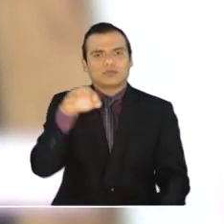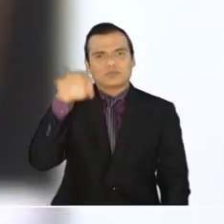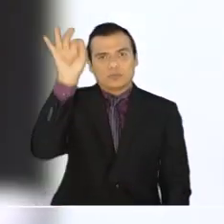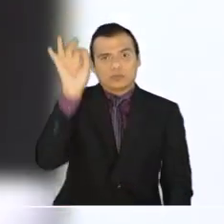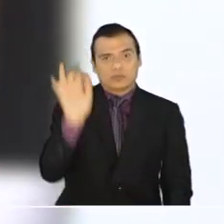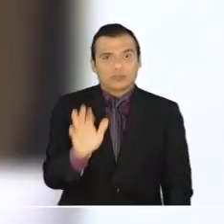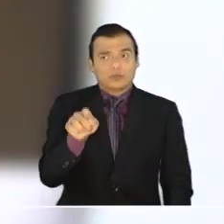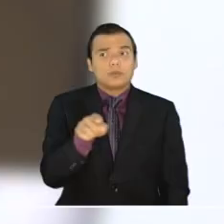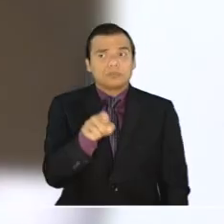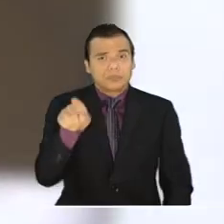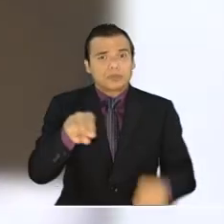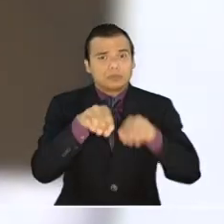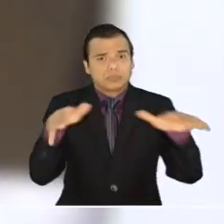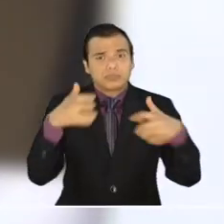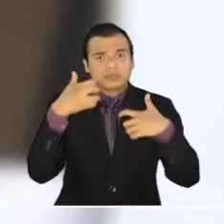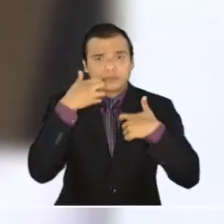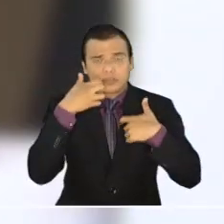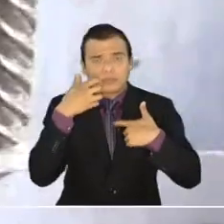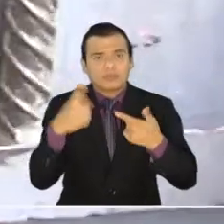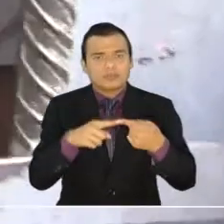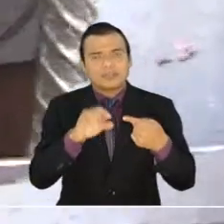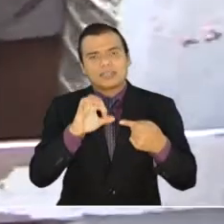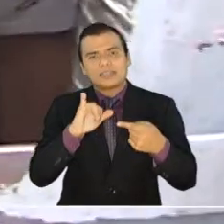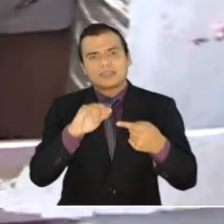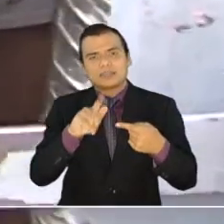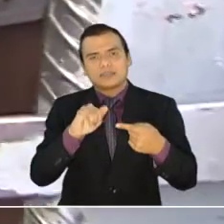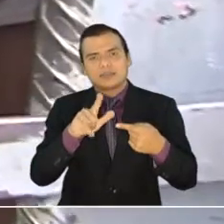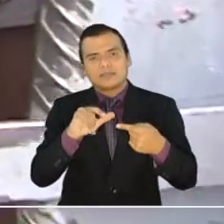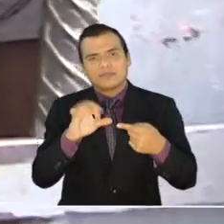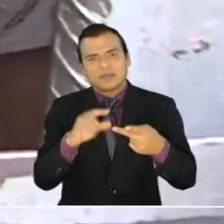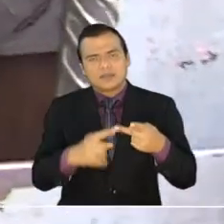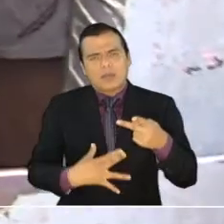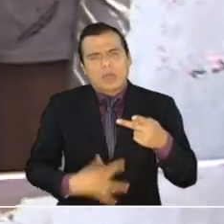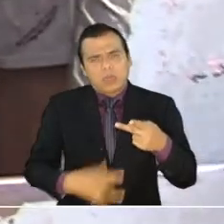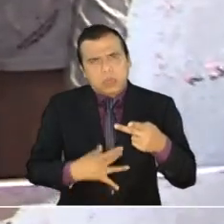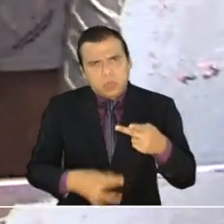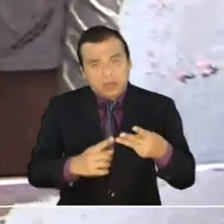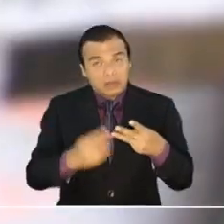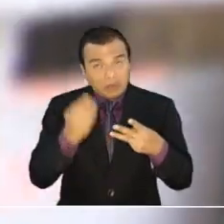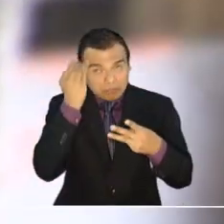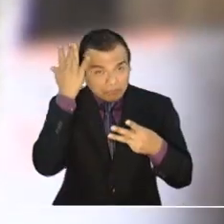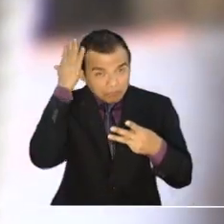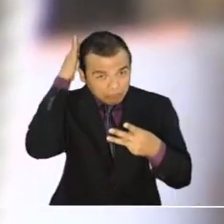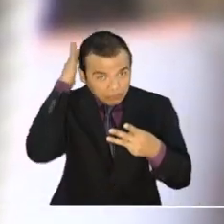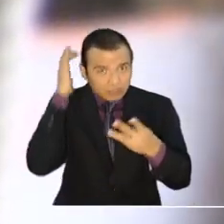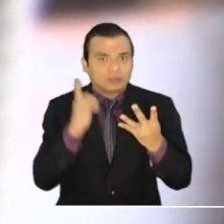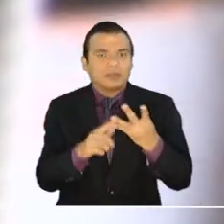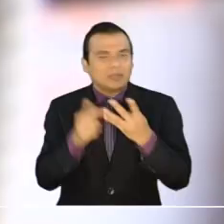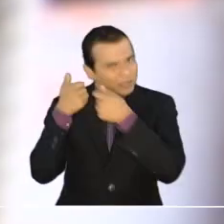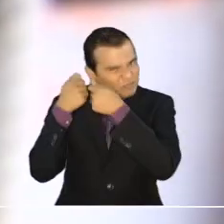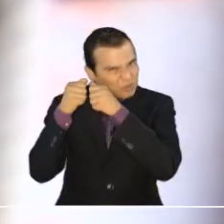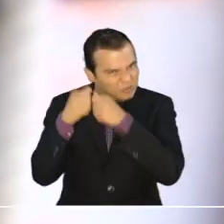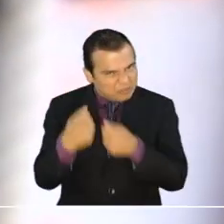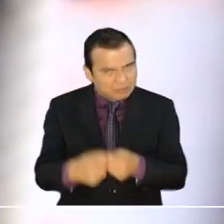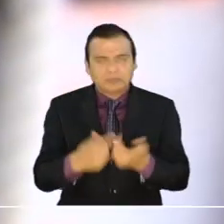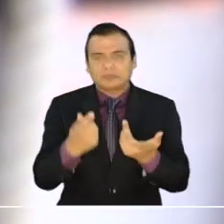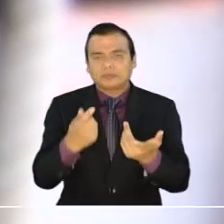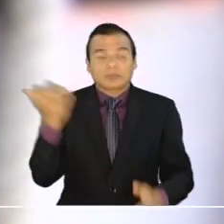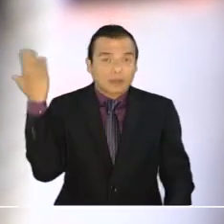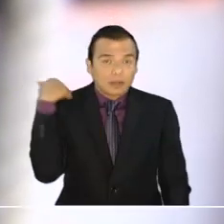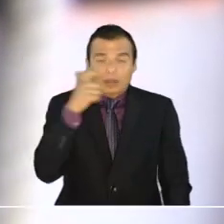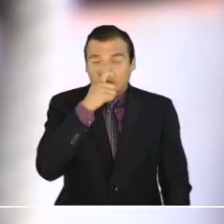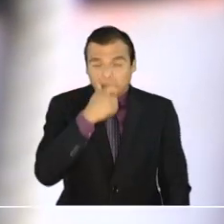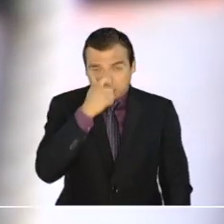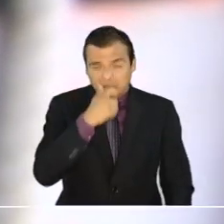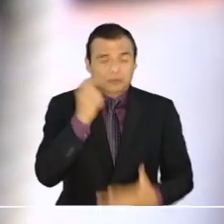sífilis gastroenteritis virosis y hongos están proliferando entre los detenidos así lo denunció el personero distrital de Cali quien